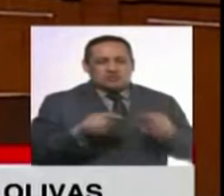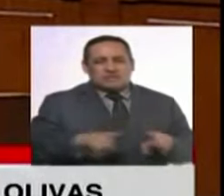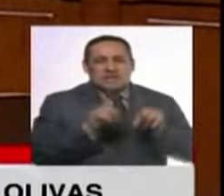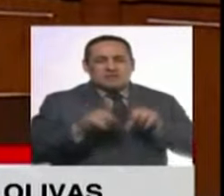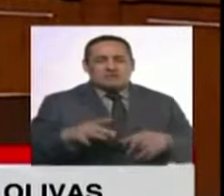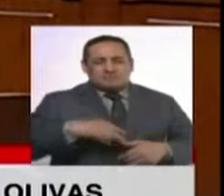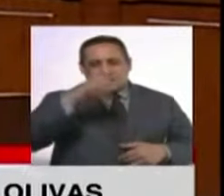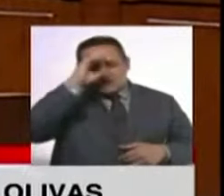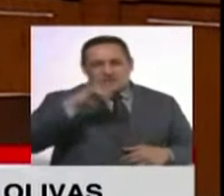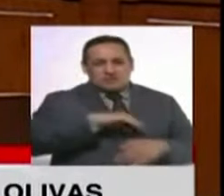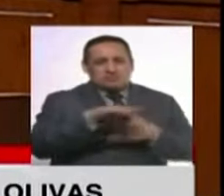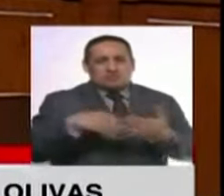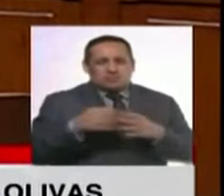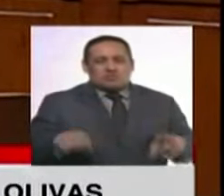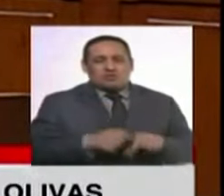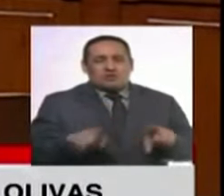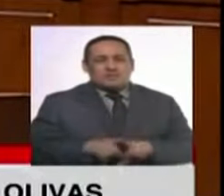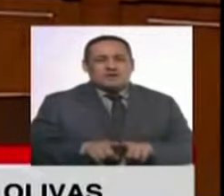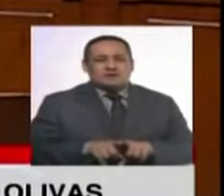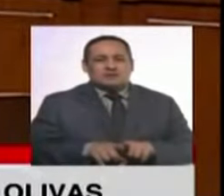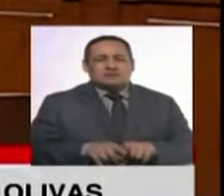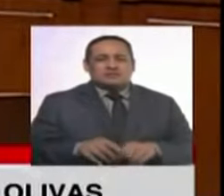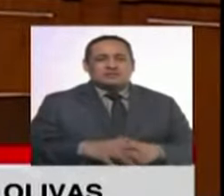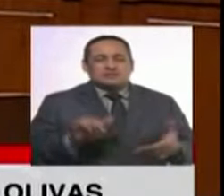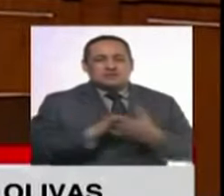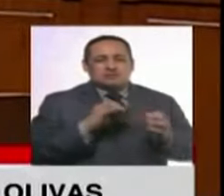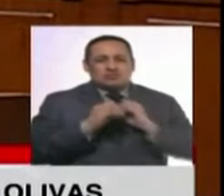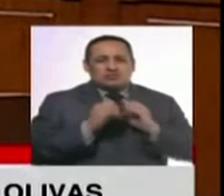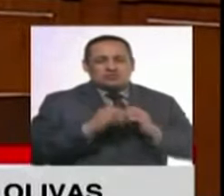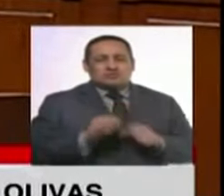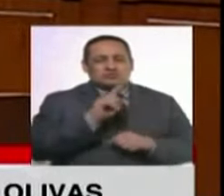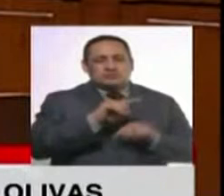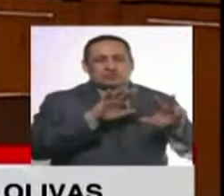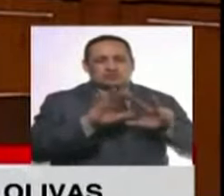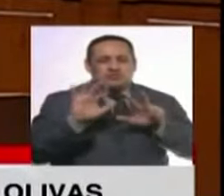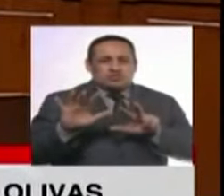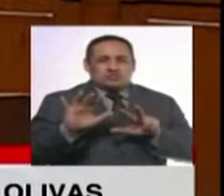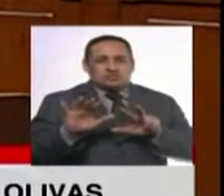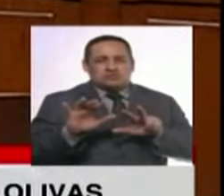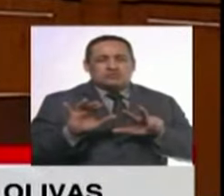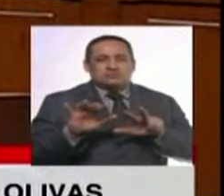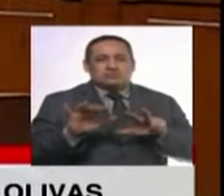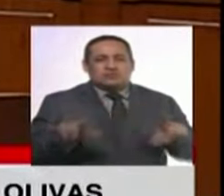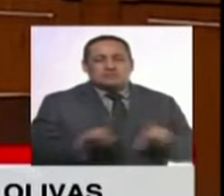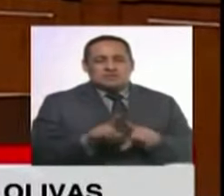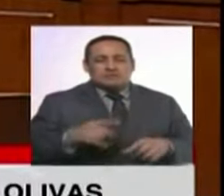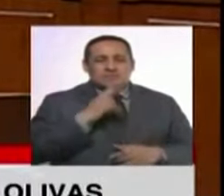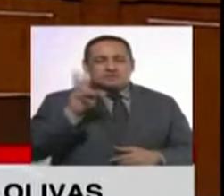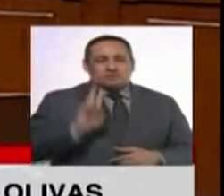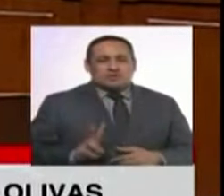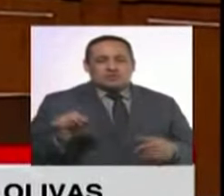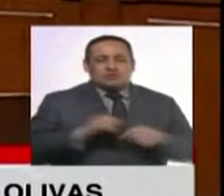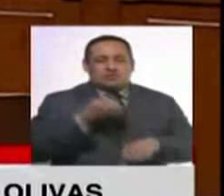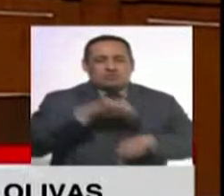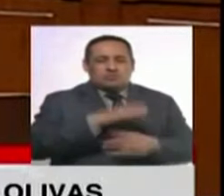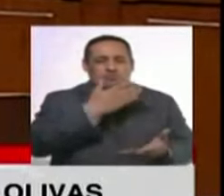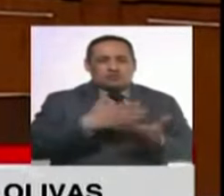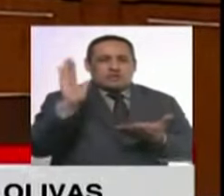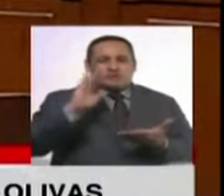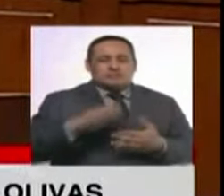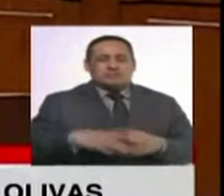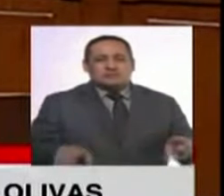cancillería hemos logrado resolver con 188 extranjeros con orden de discusión